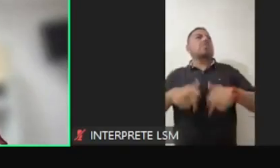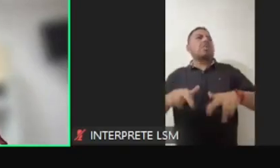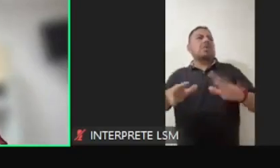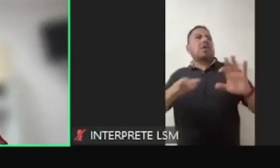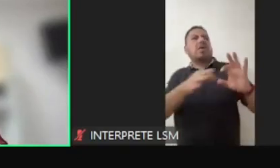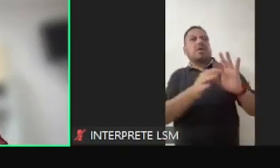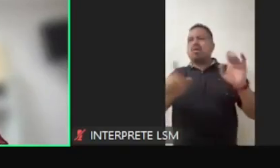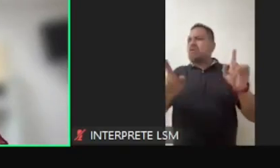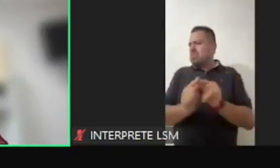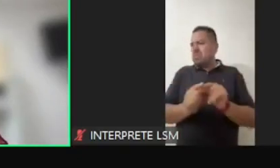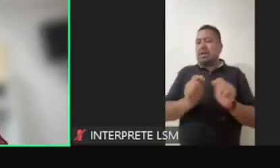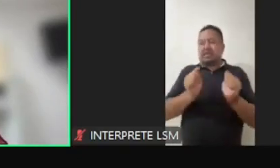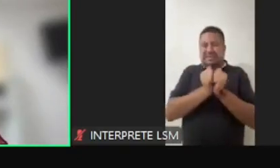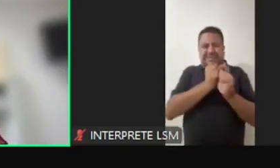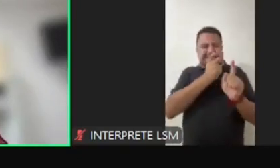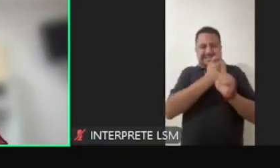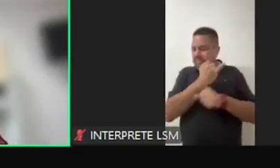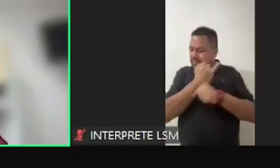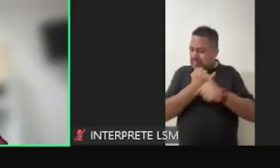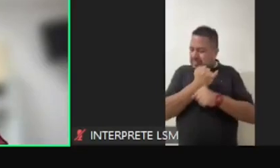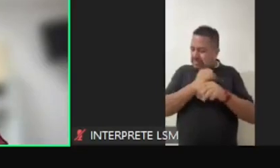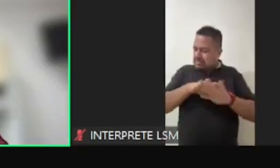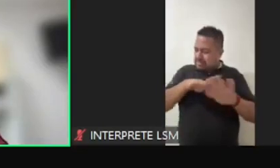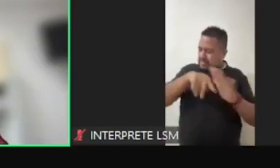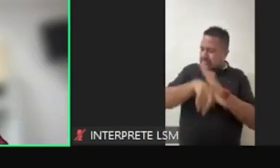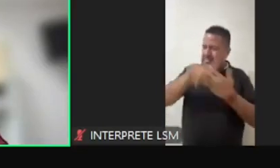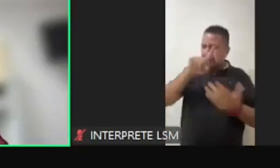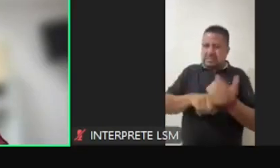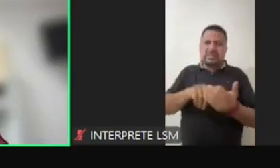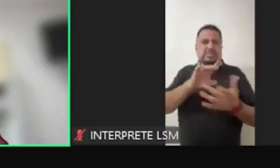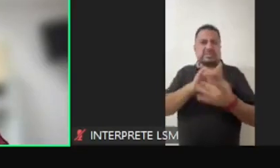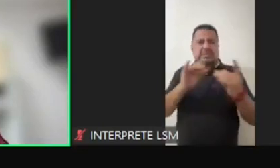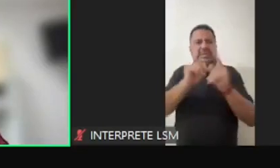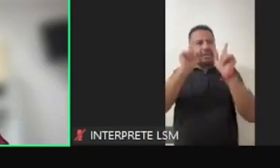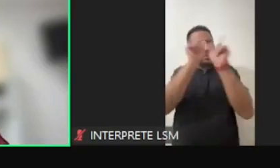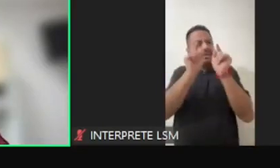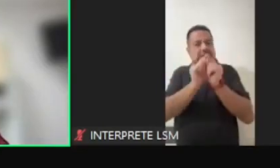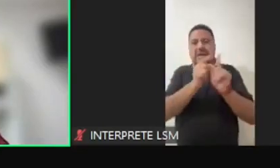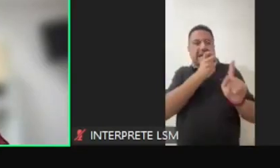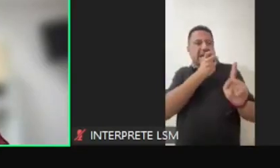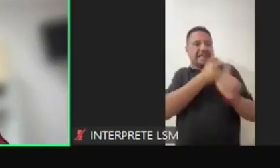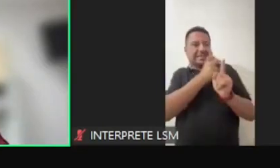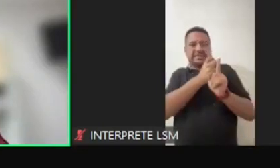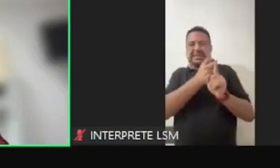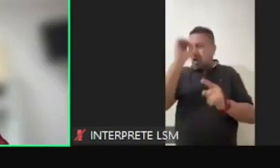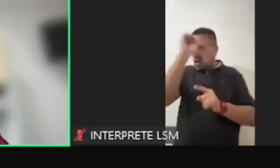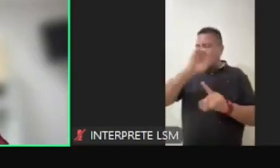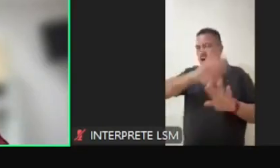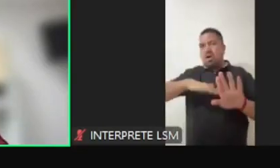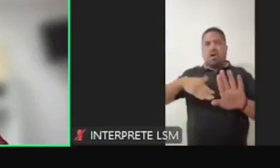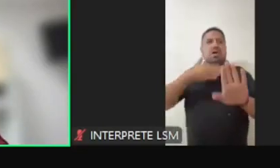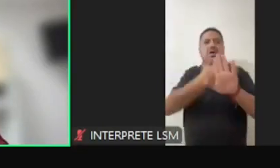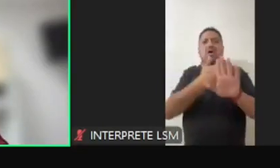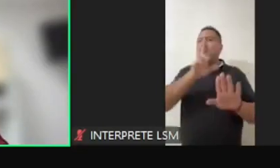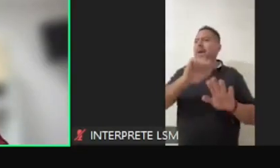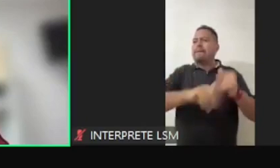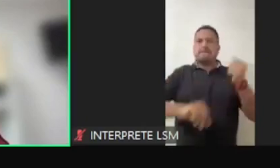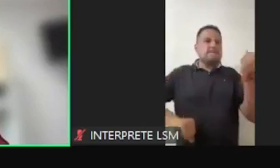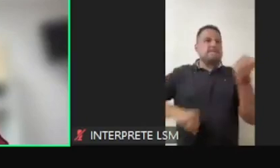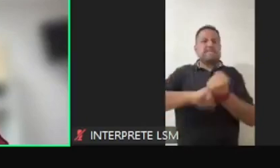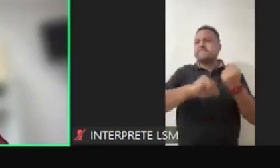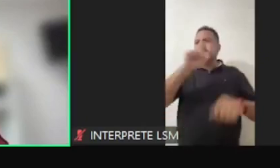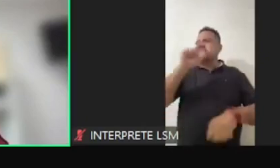así respecto del análisis de las jurisprudencias citadas se concluye que este tipo de comentarios No solo refuerzan una visión